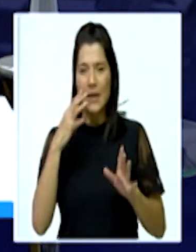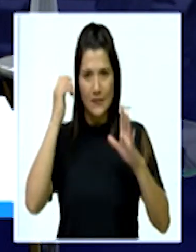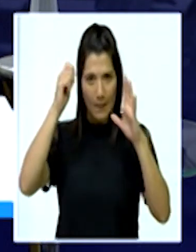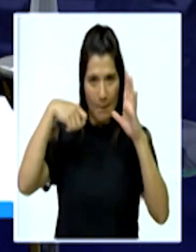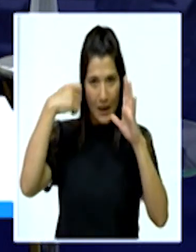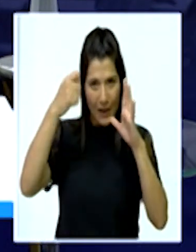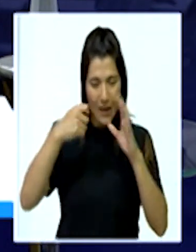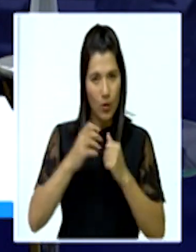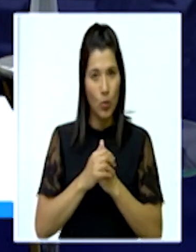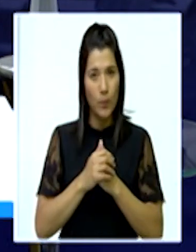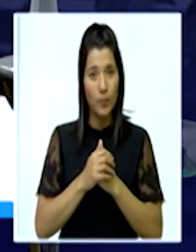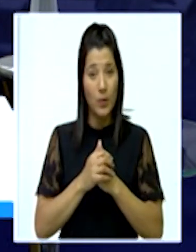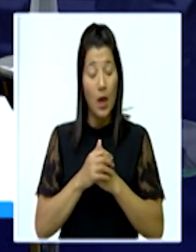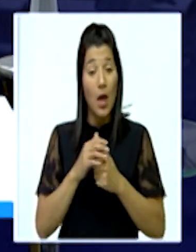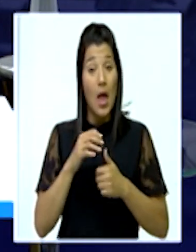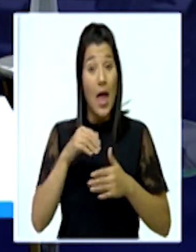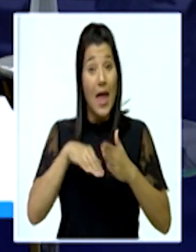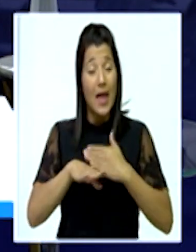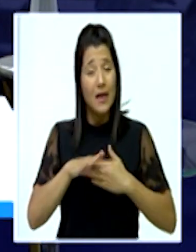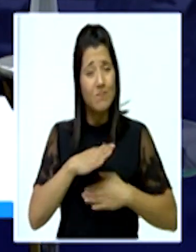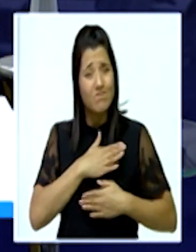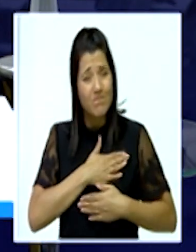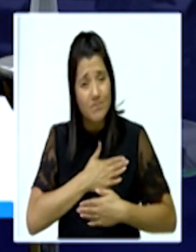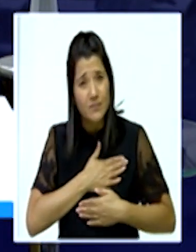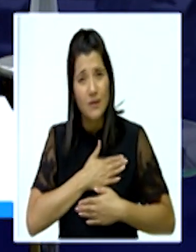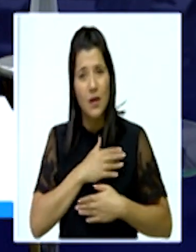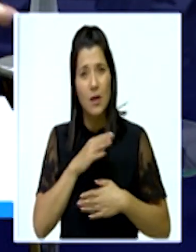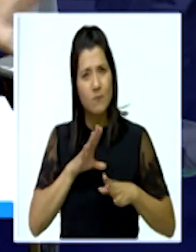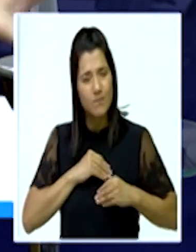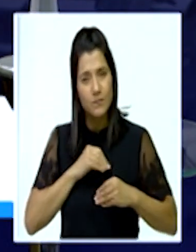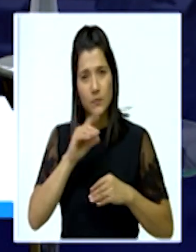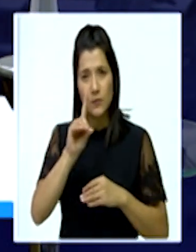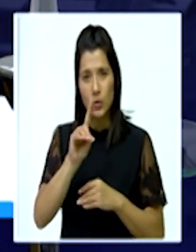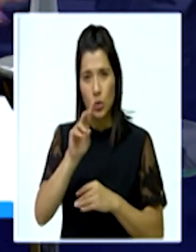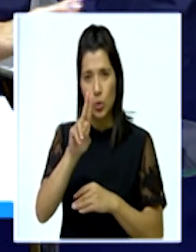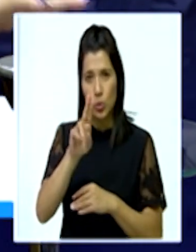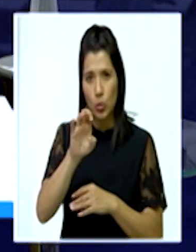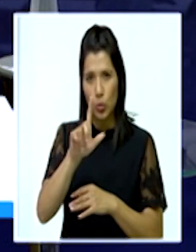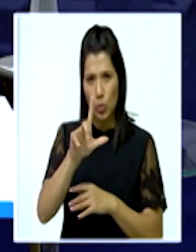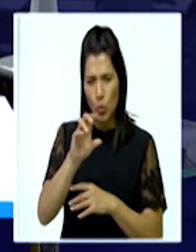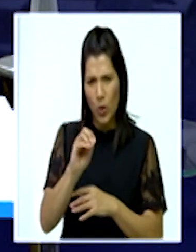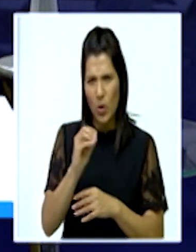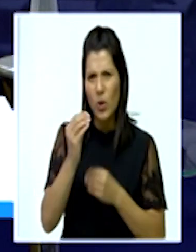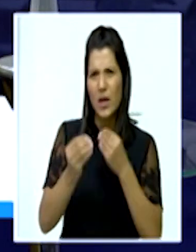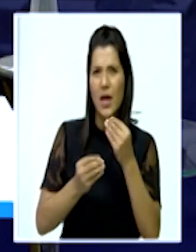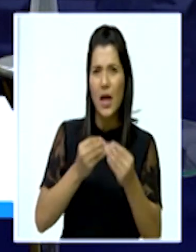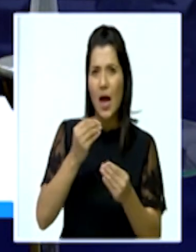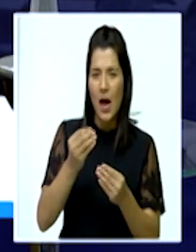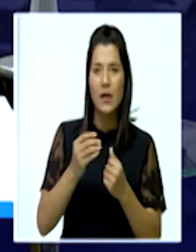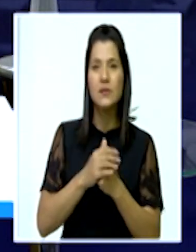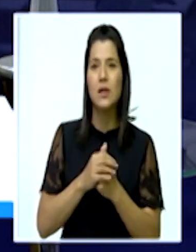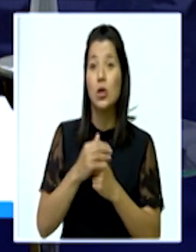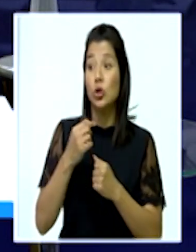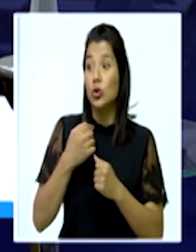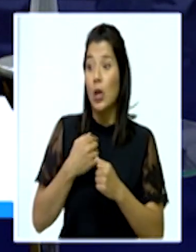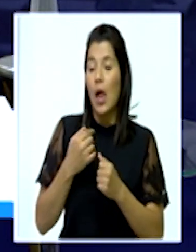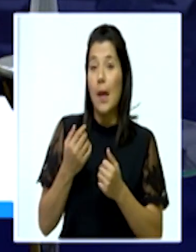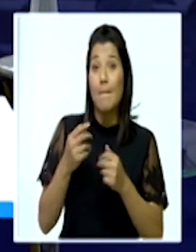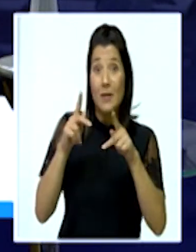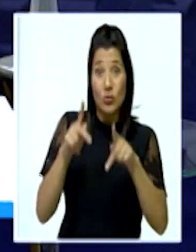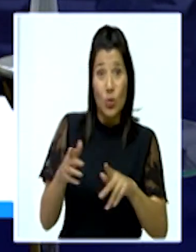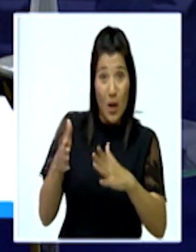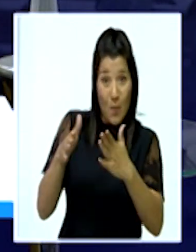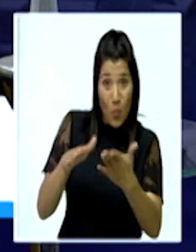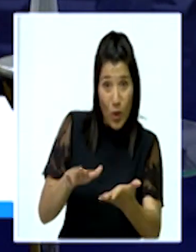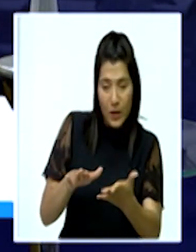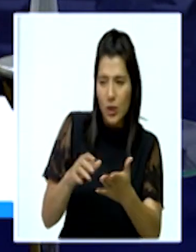muerte, la negación incluye que yo dejo la ropa, el vasito del desayuno, o sea, tal como lo dejó la persona muerta,